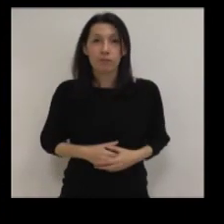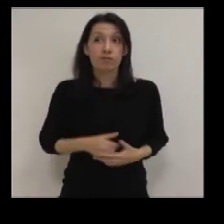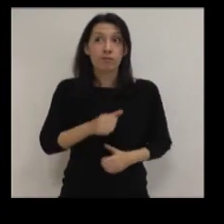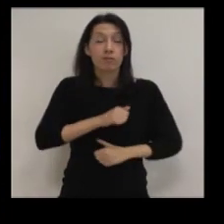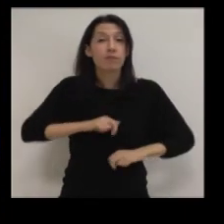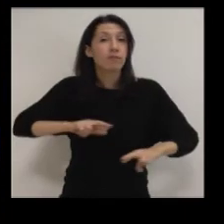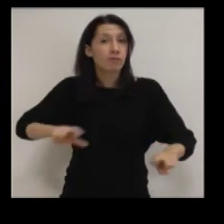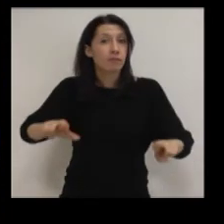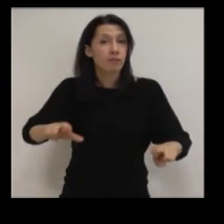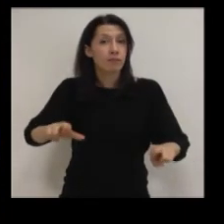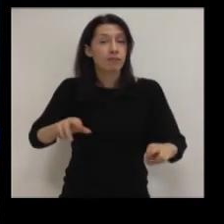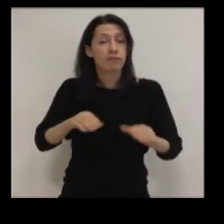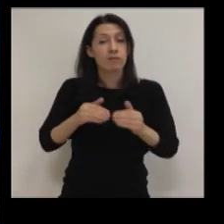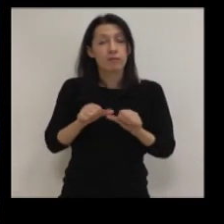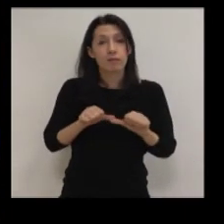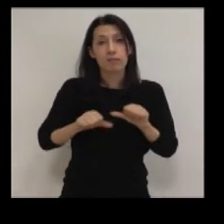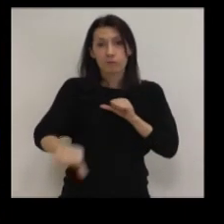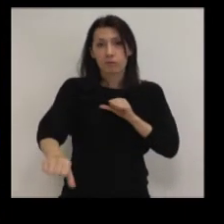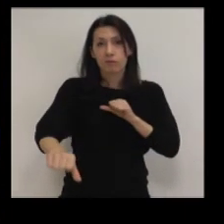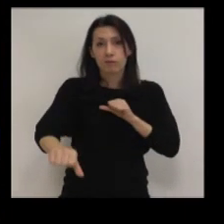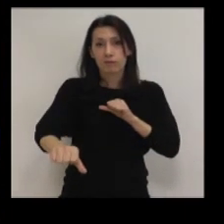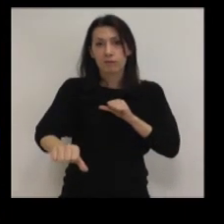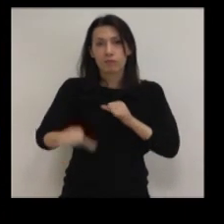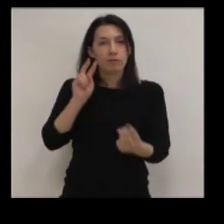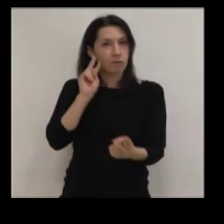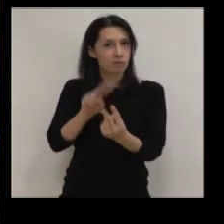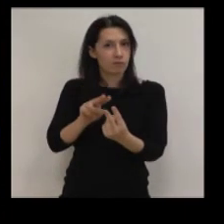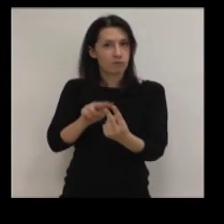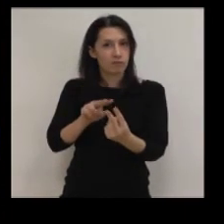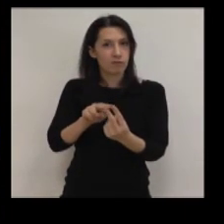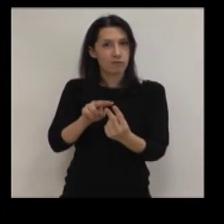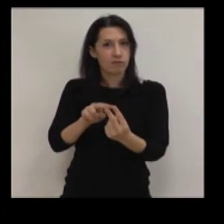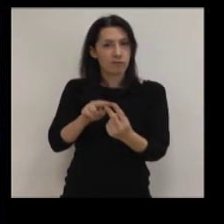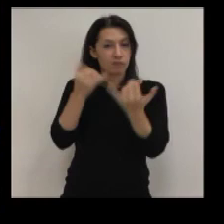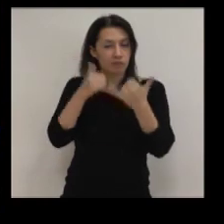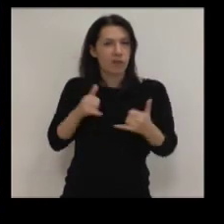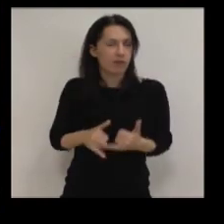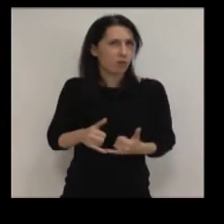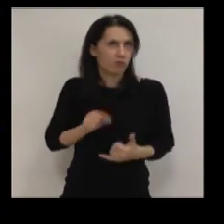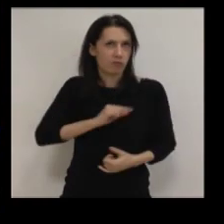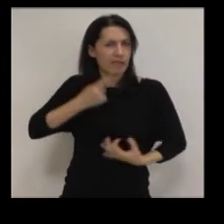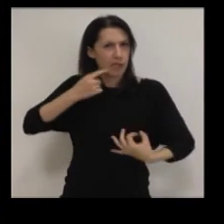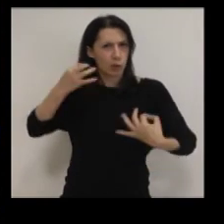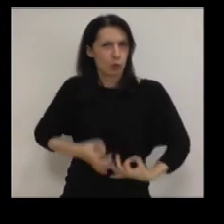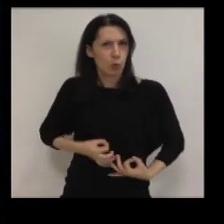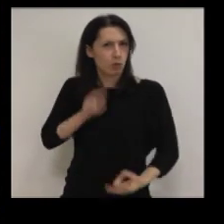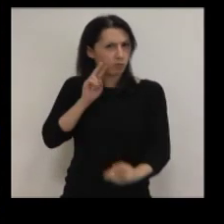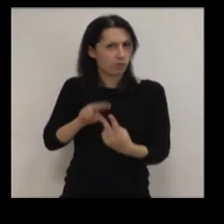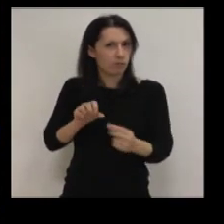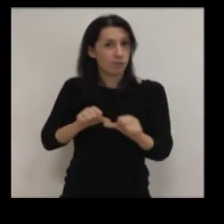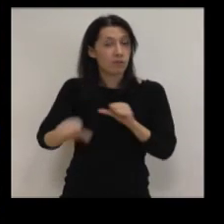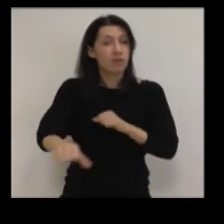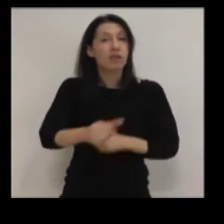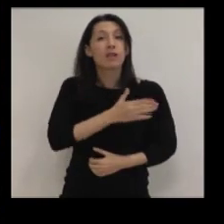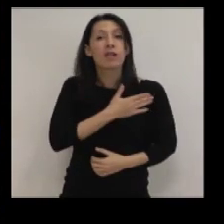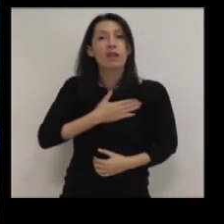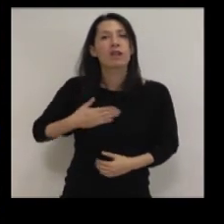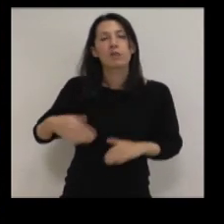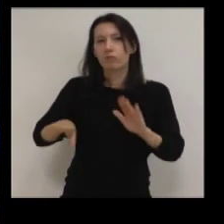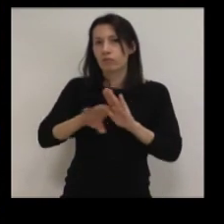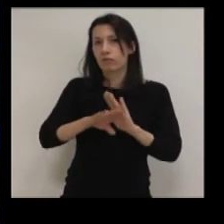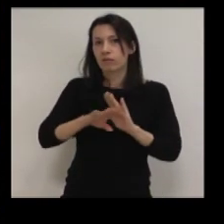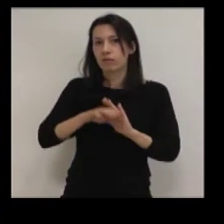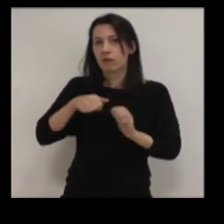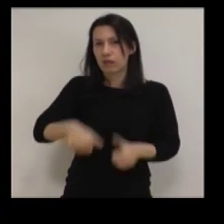nos podamos ver en próximos eventos, estoy seguro, porque además quiero dar continuidad a este campo